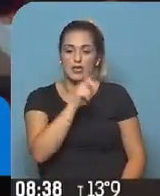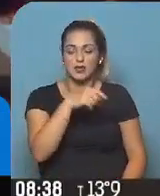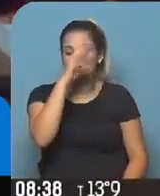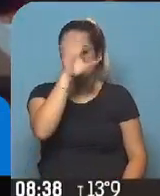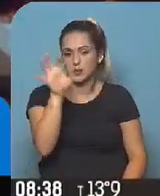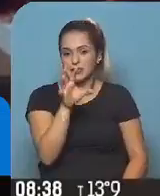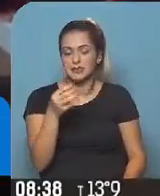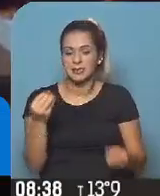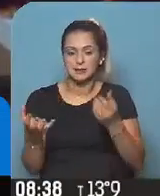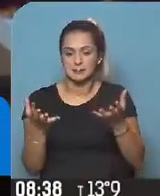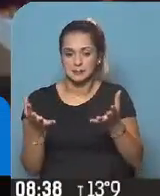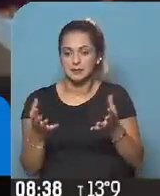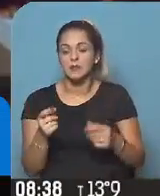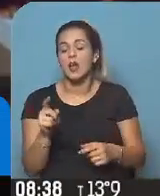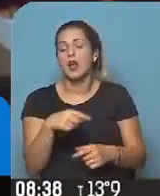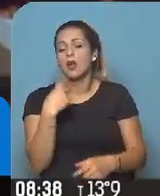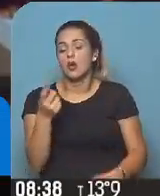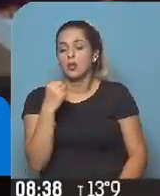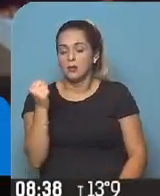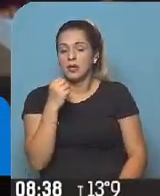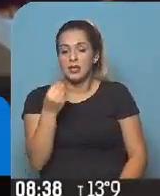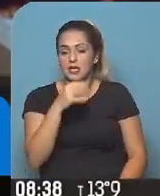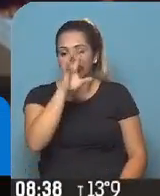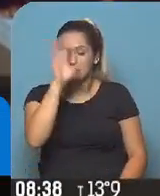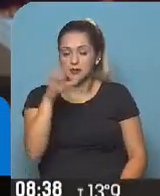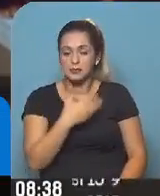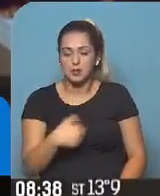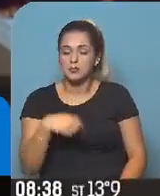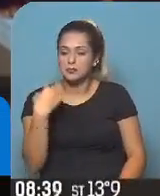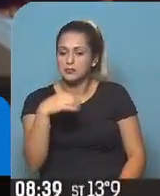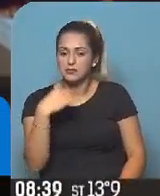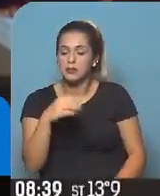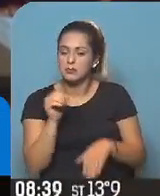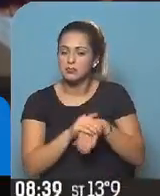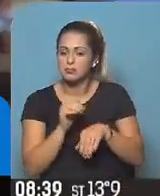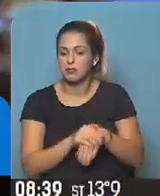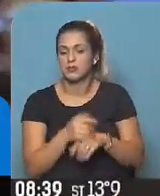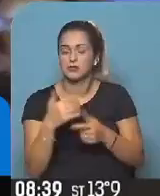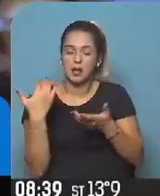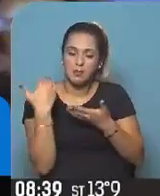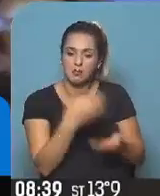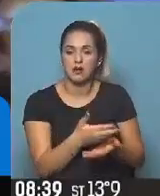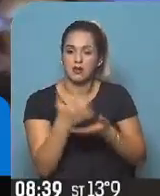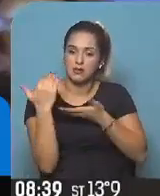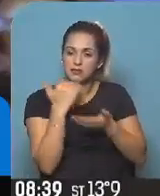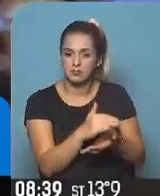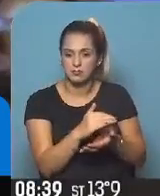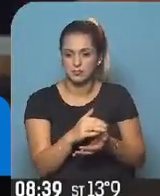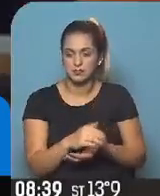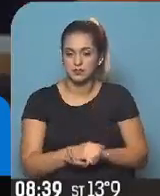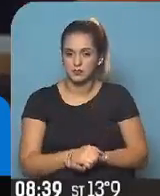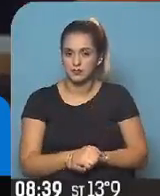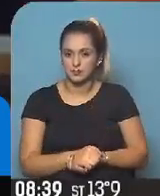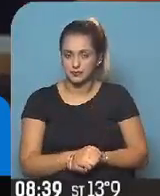fundamental es que las provincias deberían hacerse cargo de los subsidios de